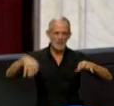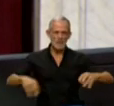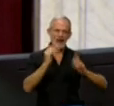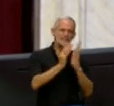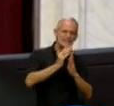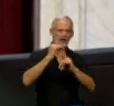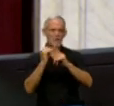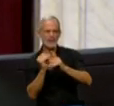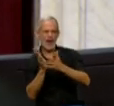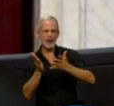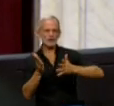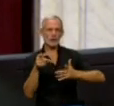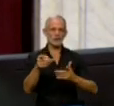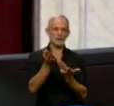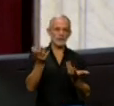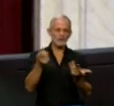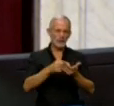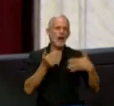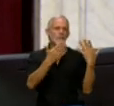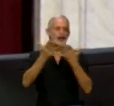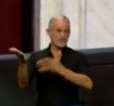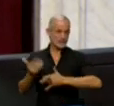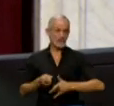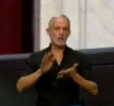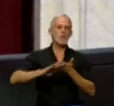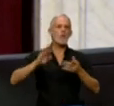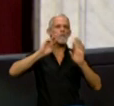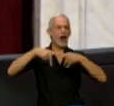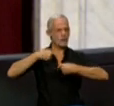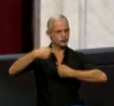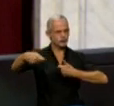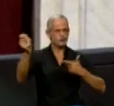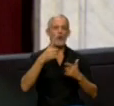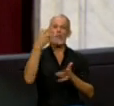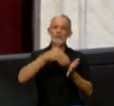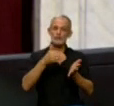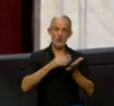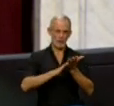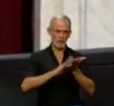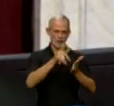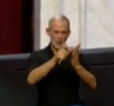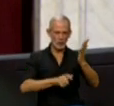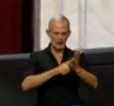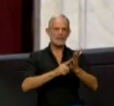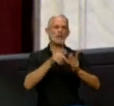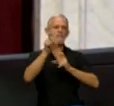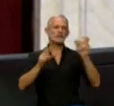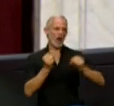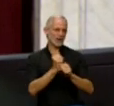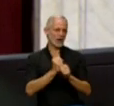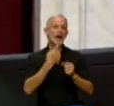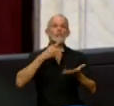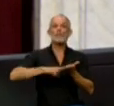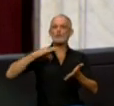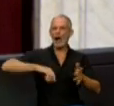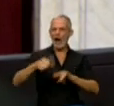y micropymes que van a ser beneficiadas con una nueva moratoria y casi un millón de monotributistas y trabajadores del